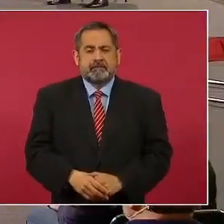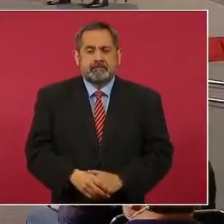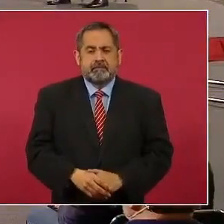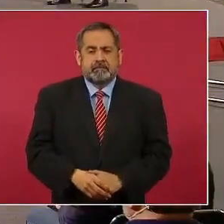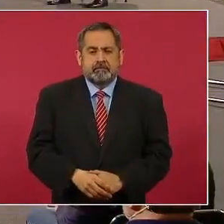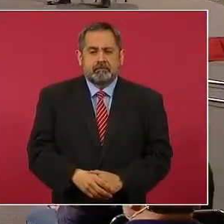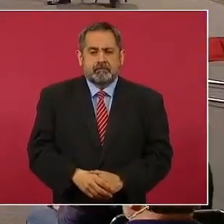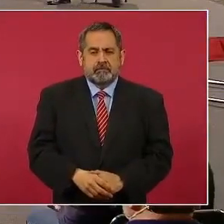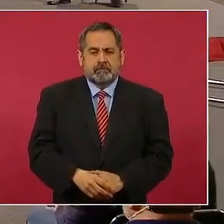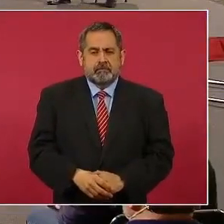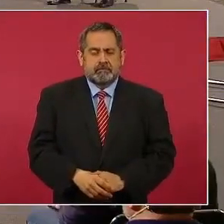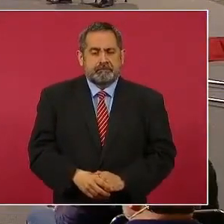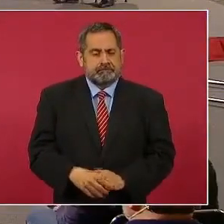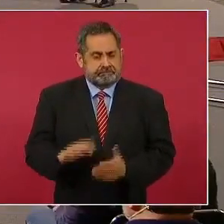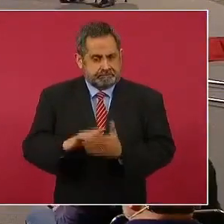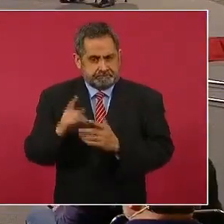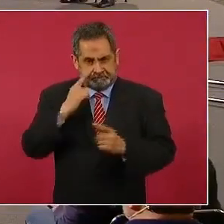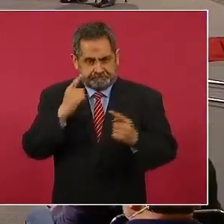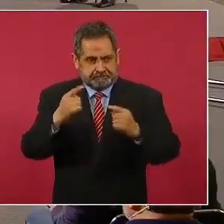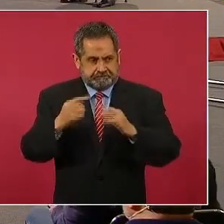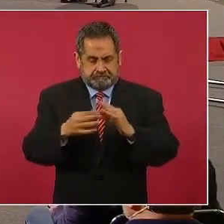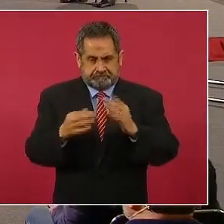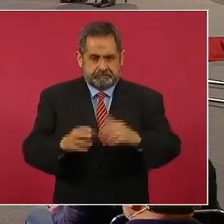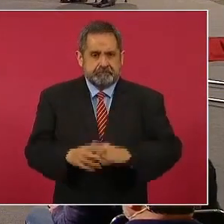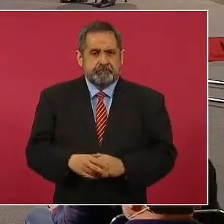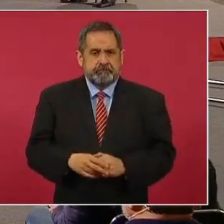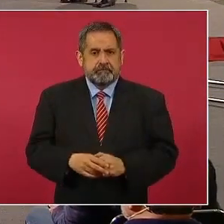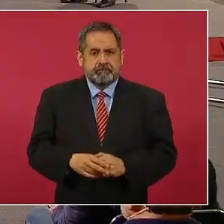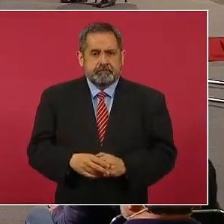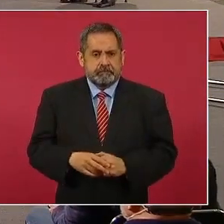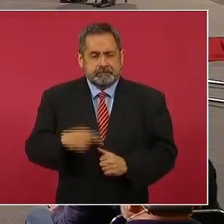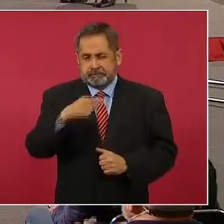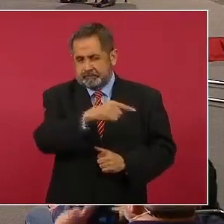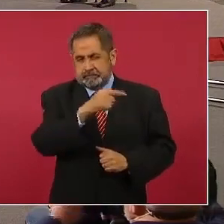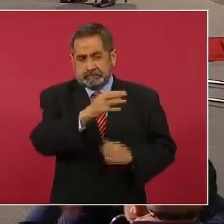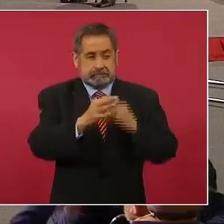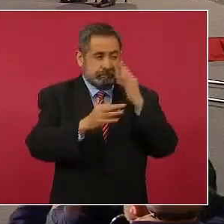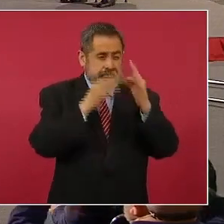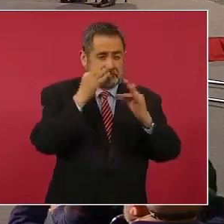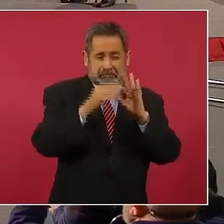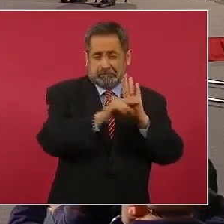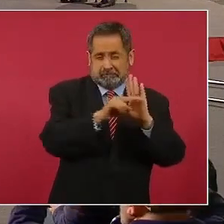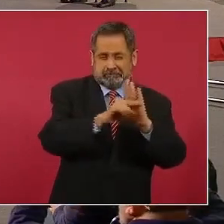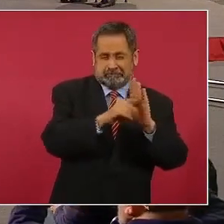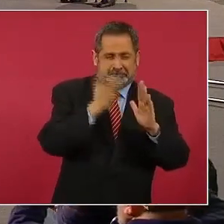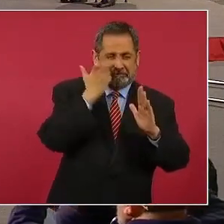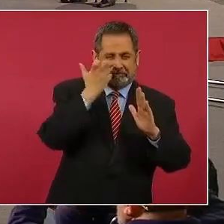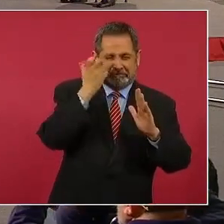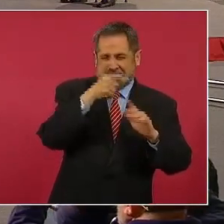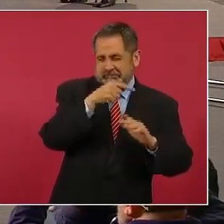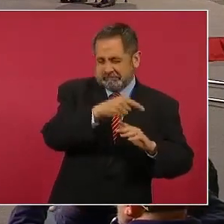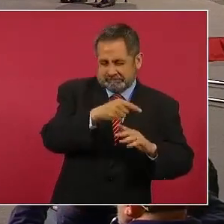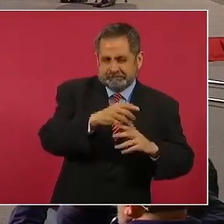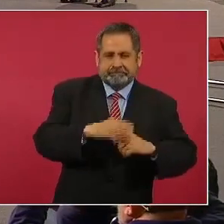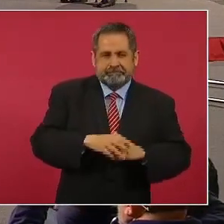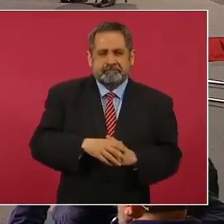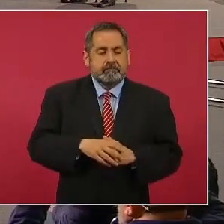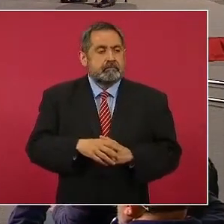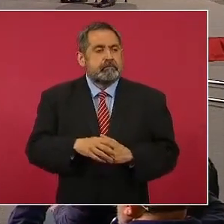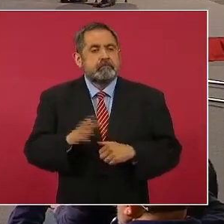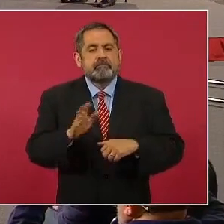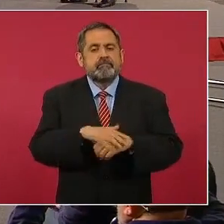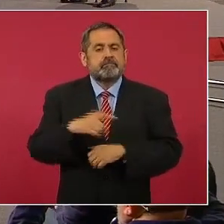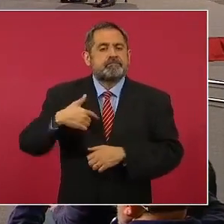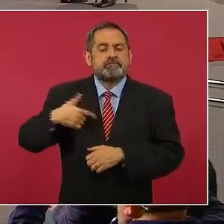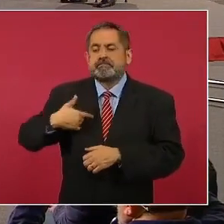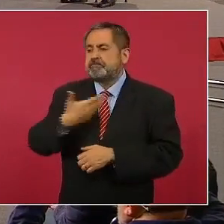Gracias. Pasamos a la siguiente, por favor. Dentro de esta campaña que está de alguna manera relacionada con la iniciativa que ha enviado el